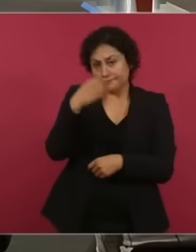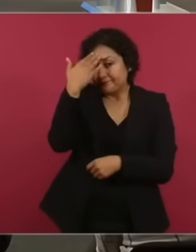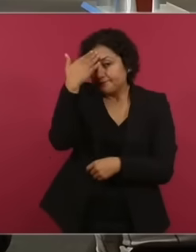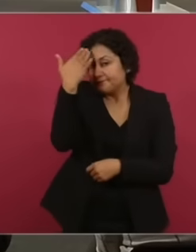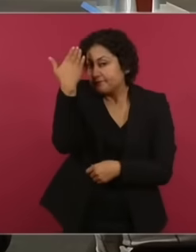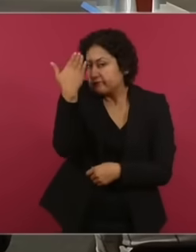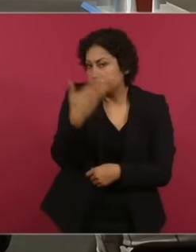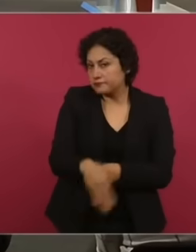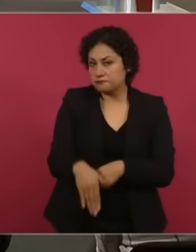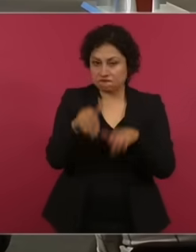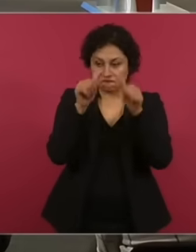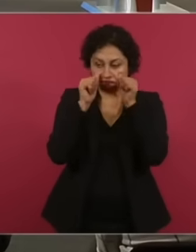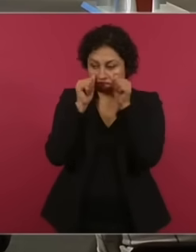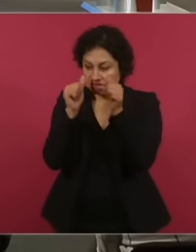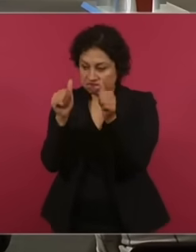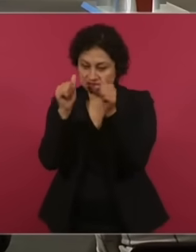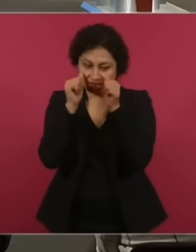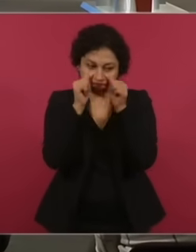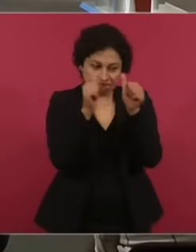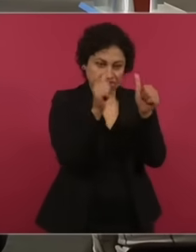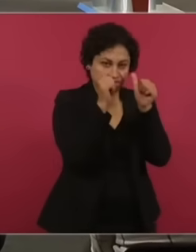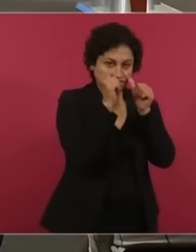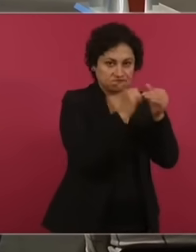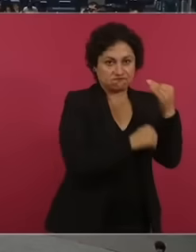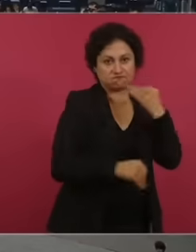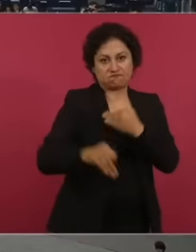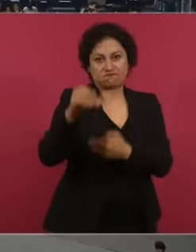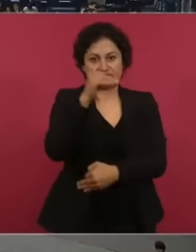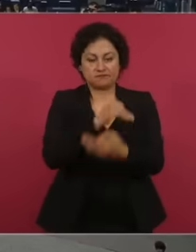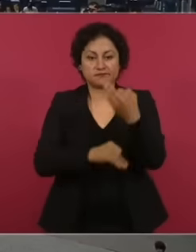todo. Tuvimos un problema